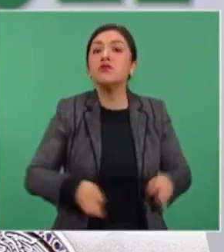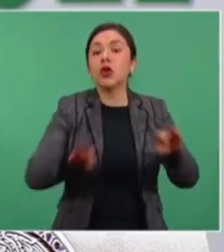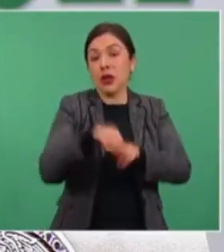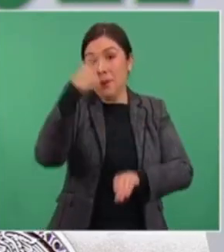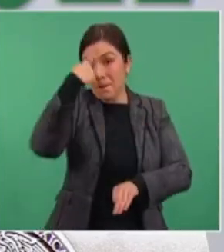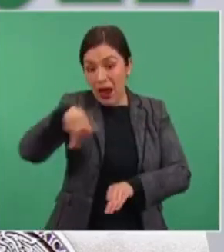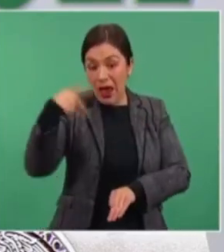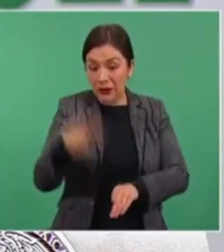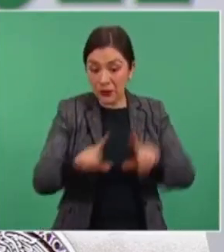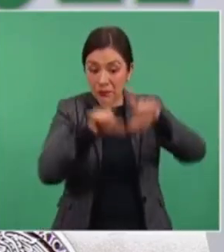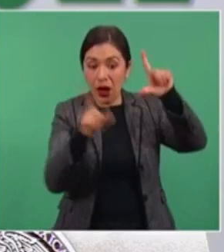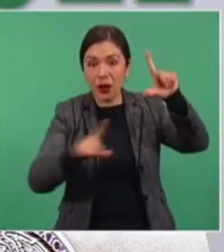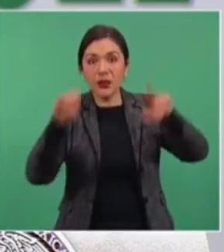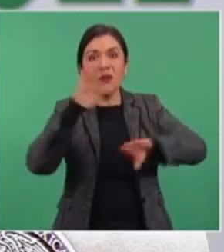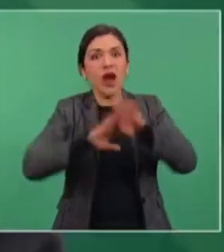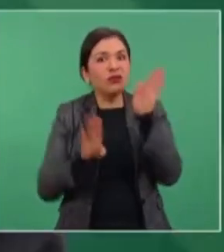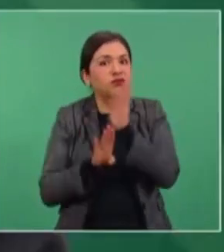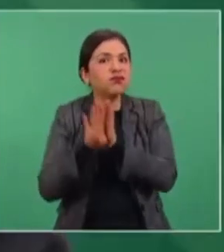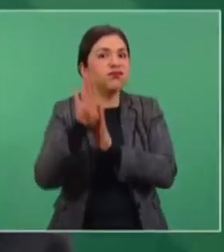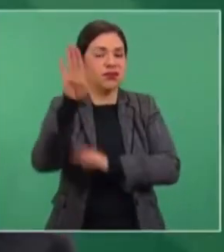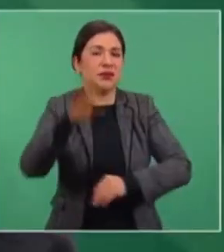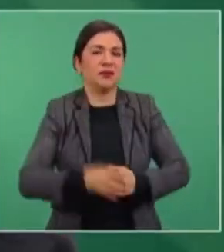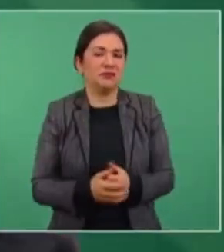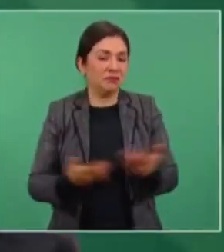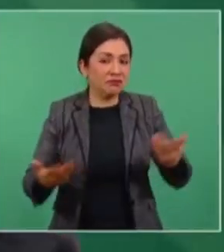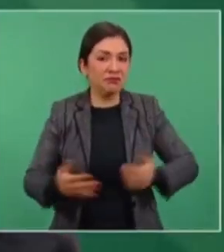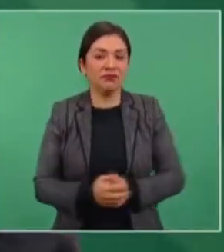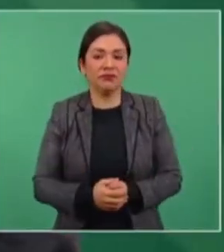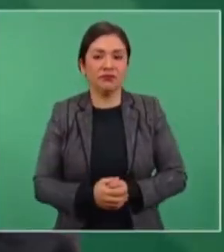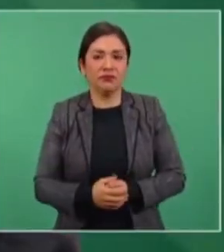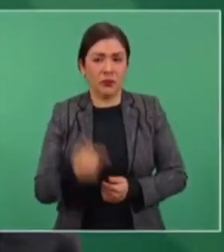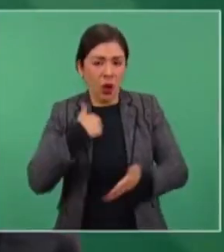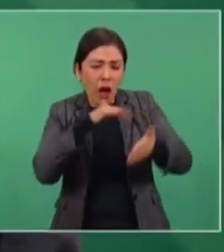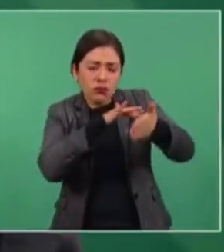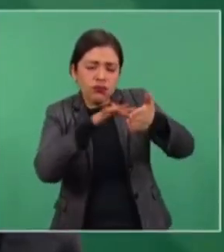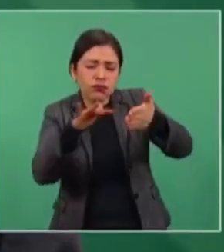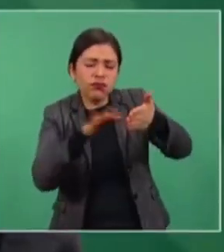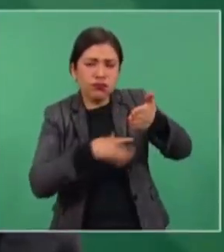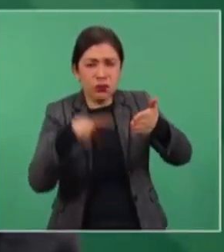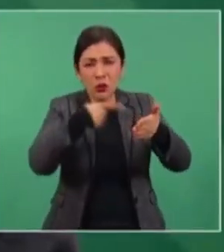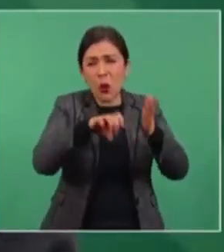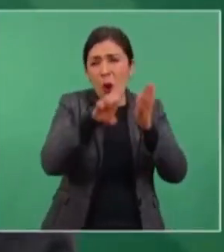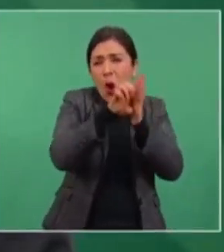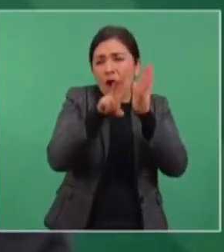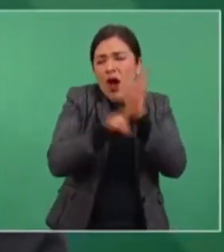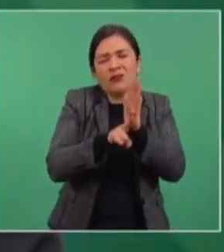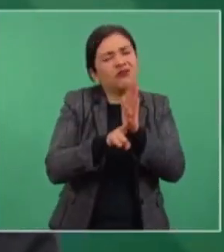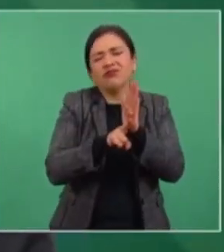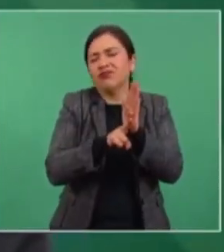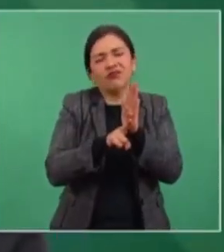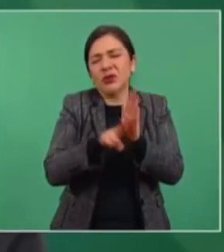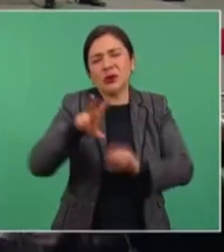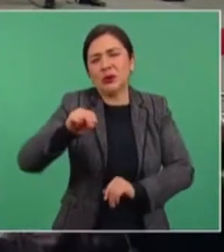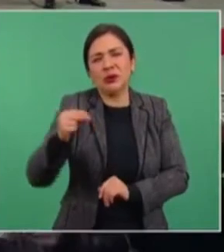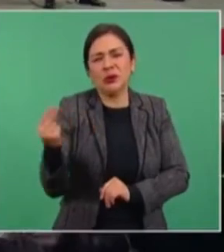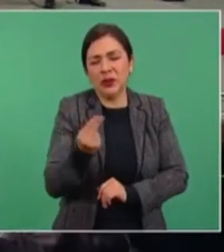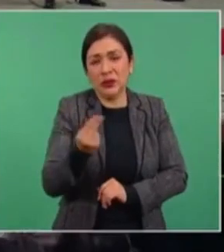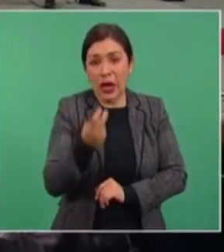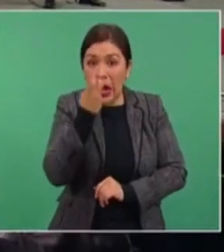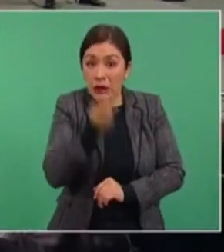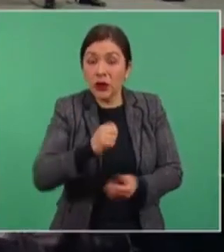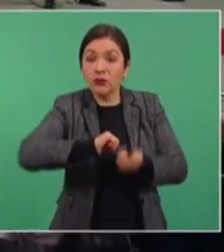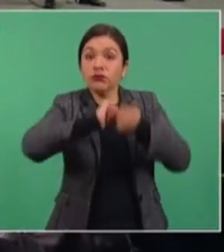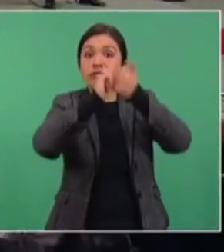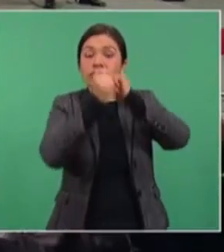nación. No voy a incurrir en la lectura de su prolijo currículum vitae, que han convertido